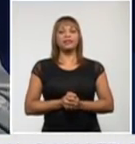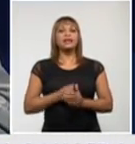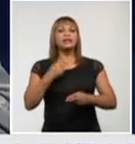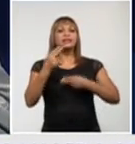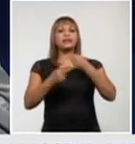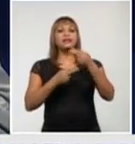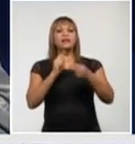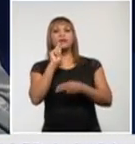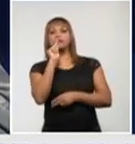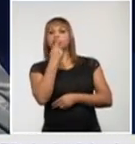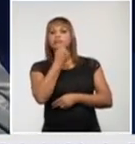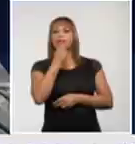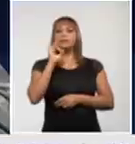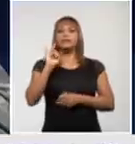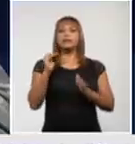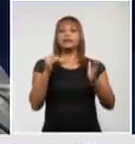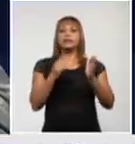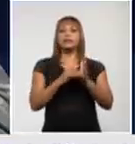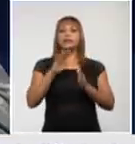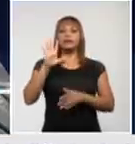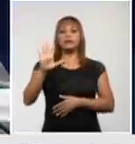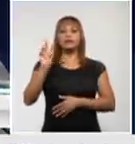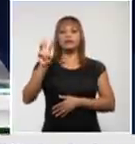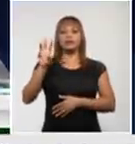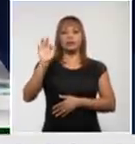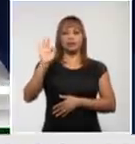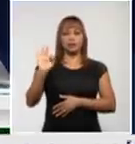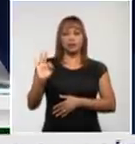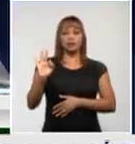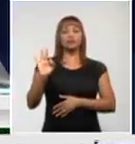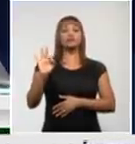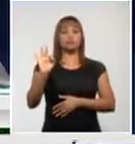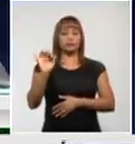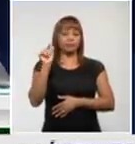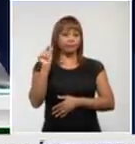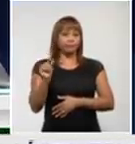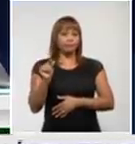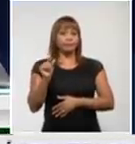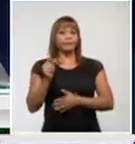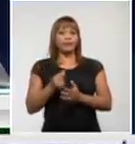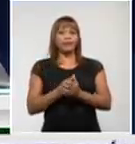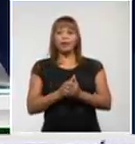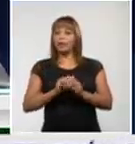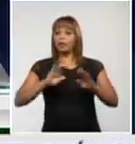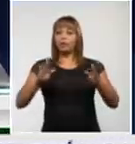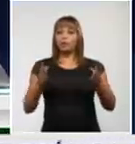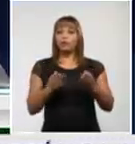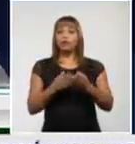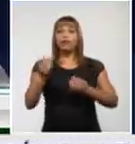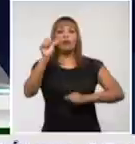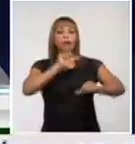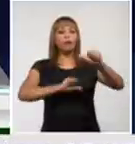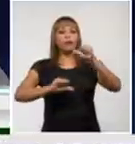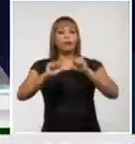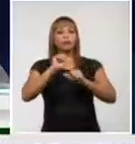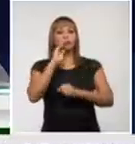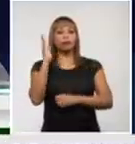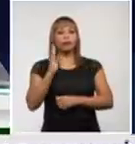de 7.538 muestras en todos los laboratorios de biología molecular de nuestro